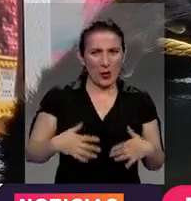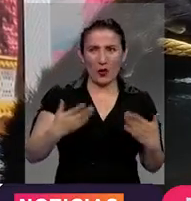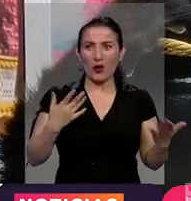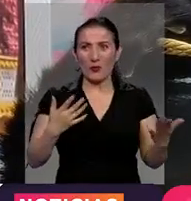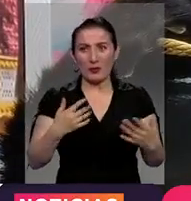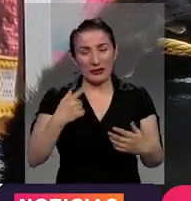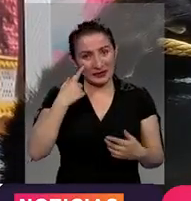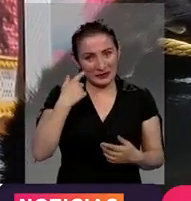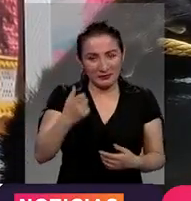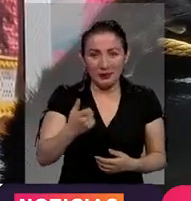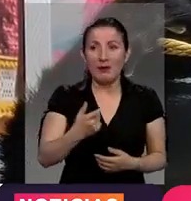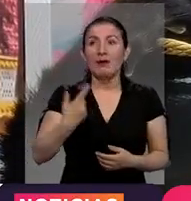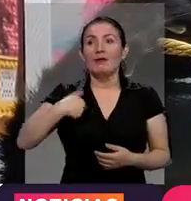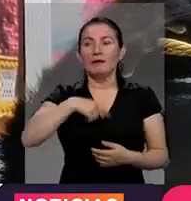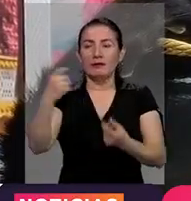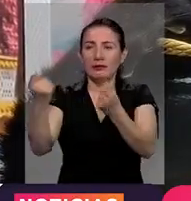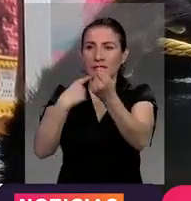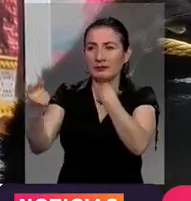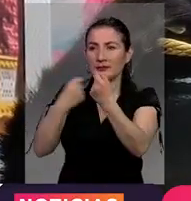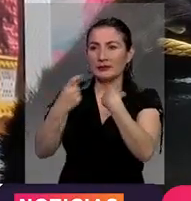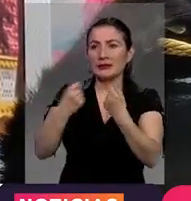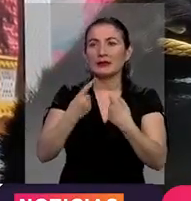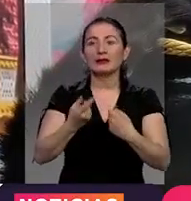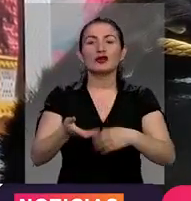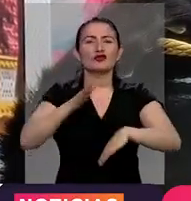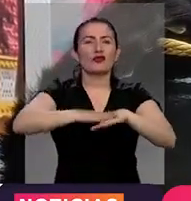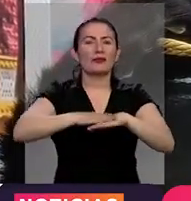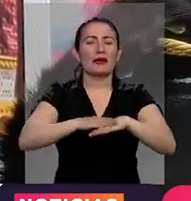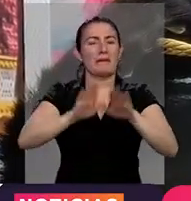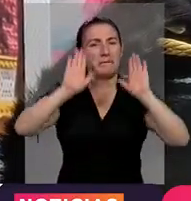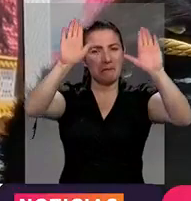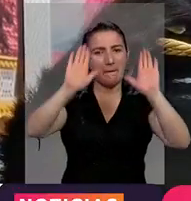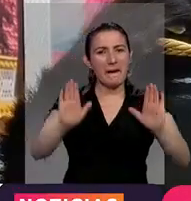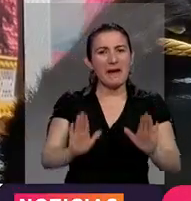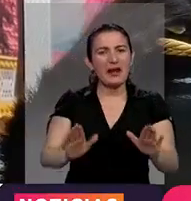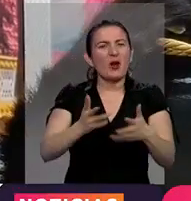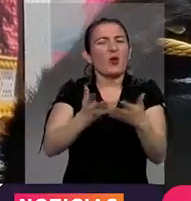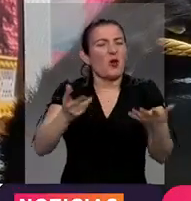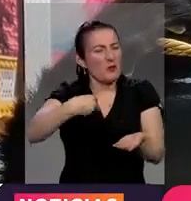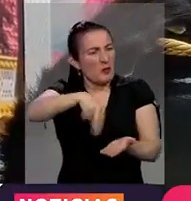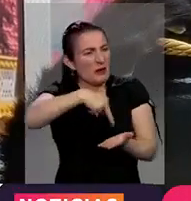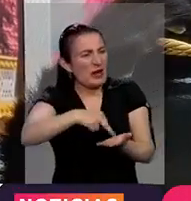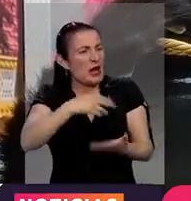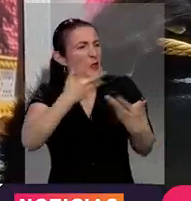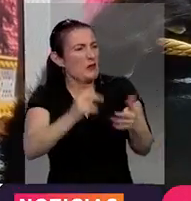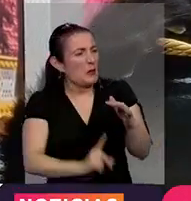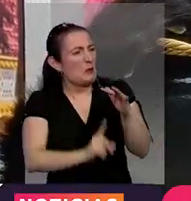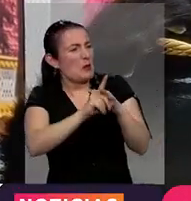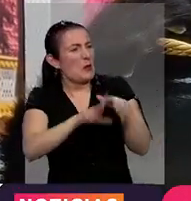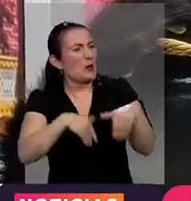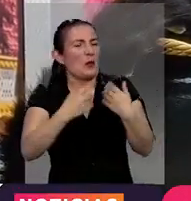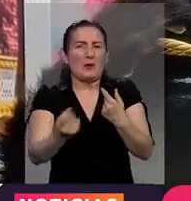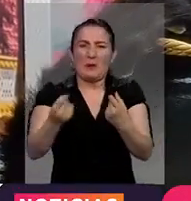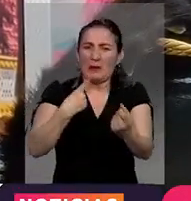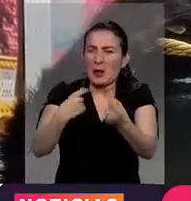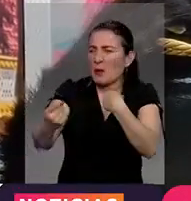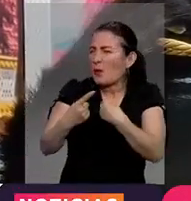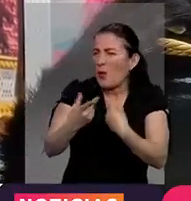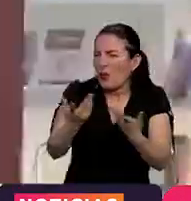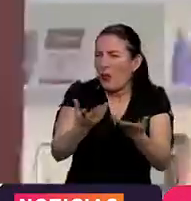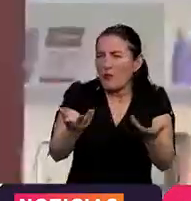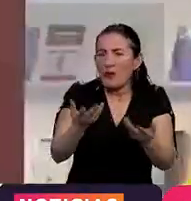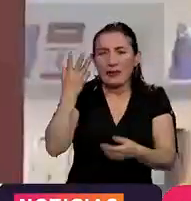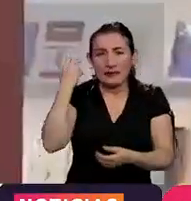les parece súper chévere, nos preguntan sobre el mapalé. Todo eso, de dónde provenimos, el mapalé, de dónde